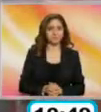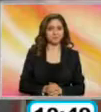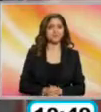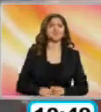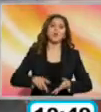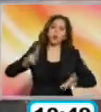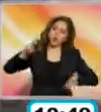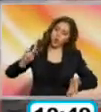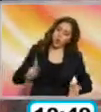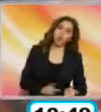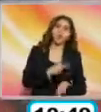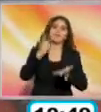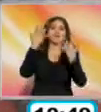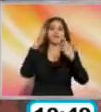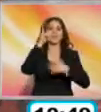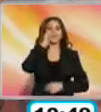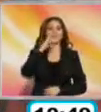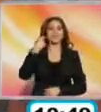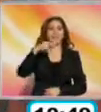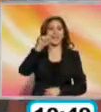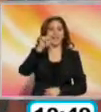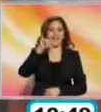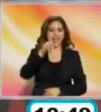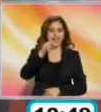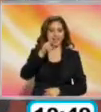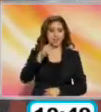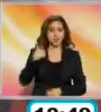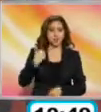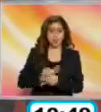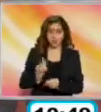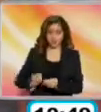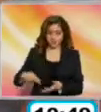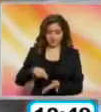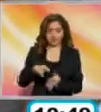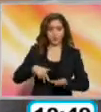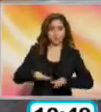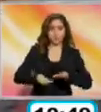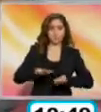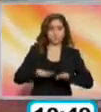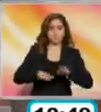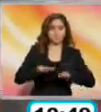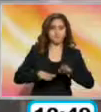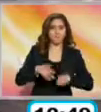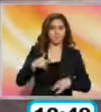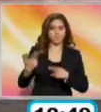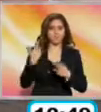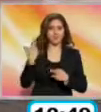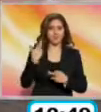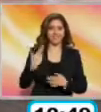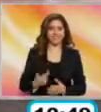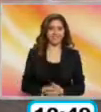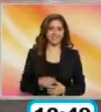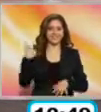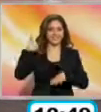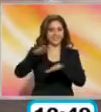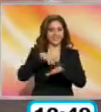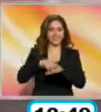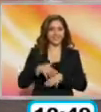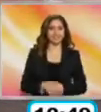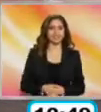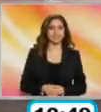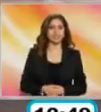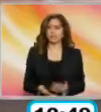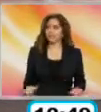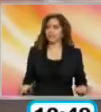De nuevo el aplauso para Alejandra que está con nosotros. Yo ya estoy casi listo para mirar. Para las percusiones con los pies. Tienes que venir